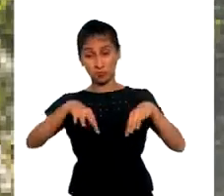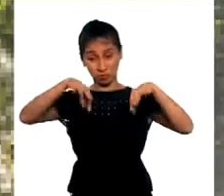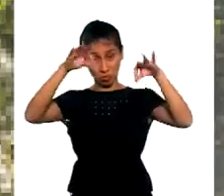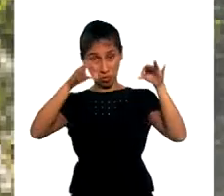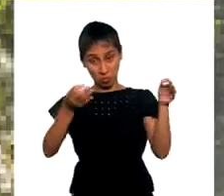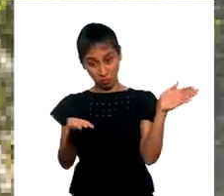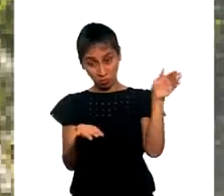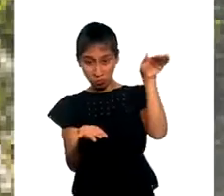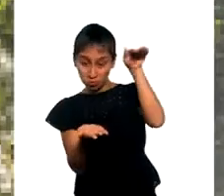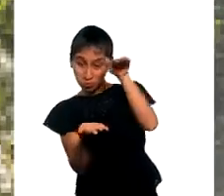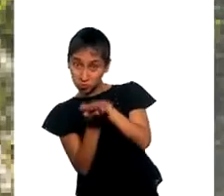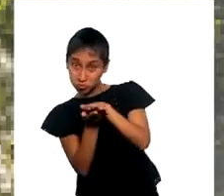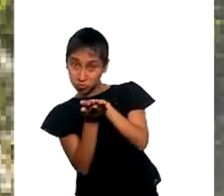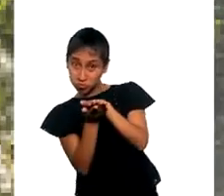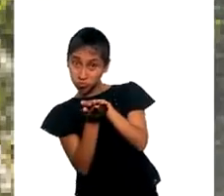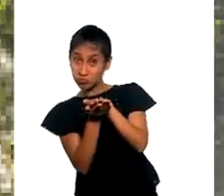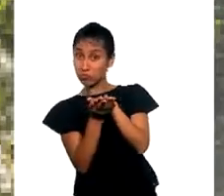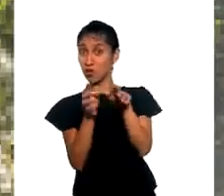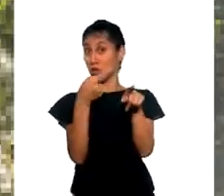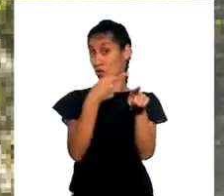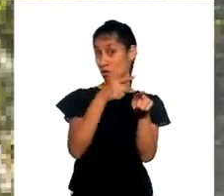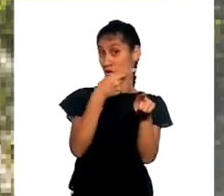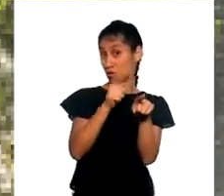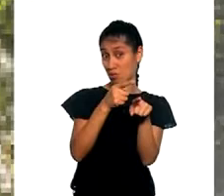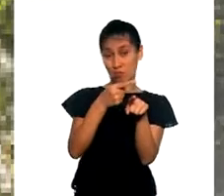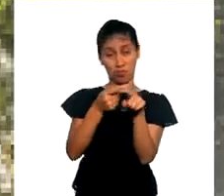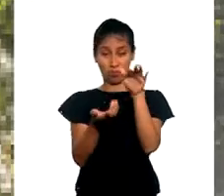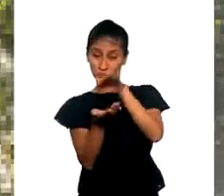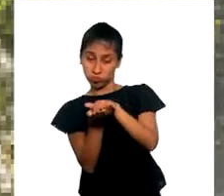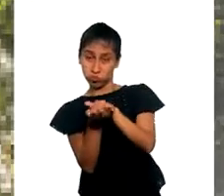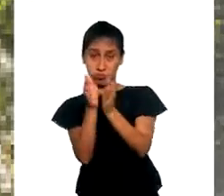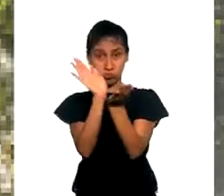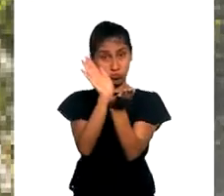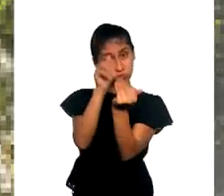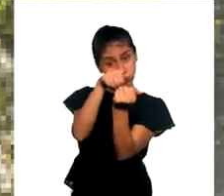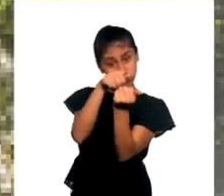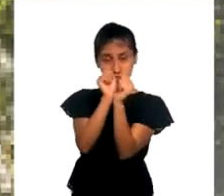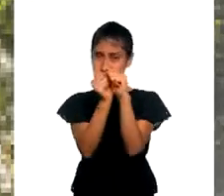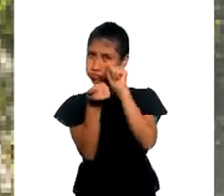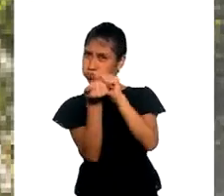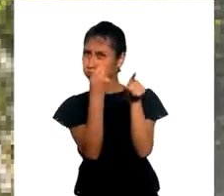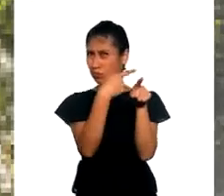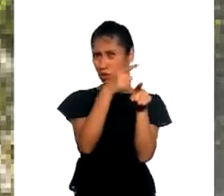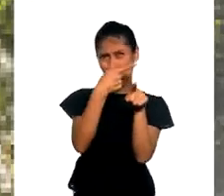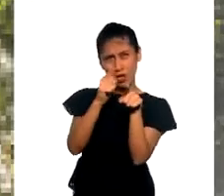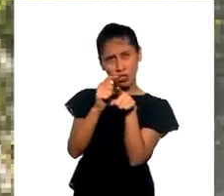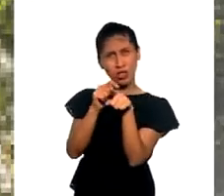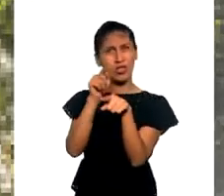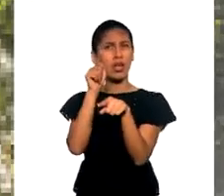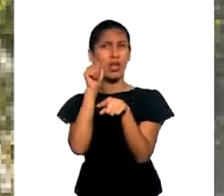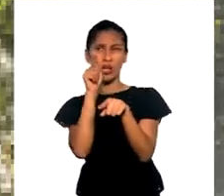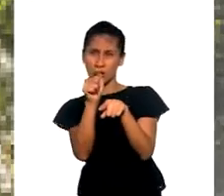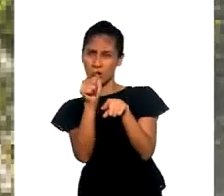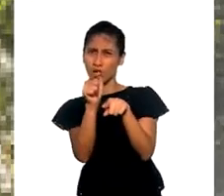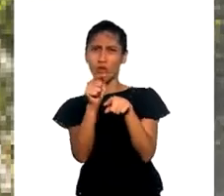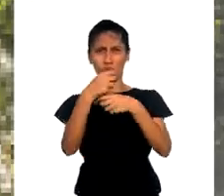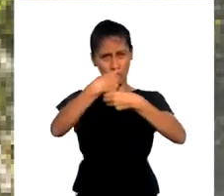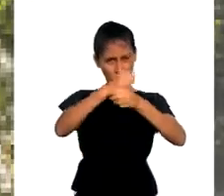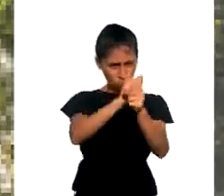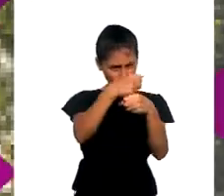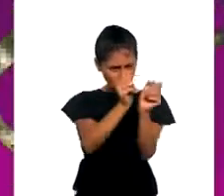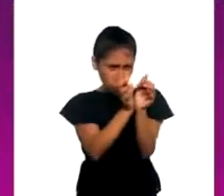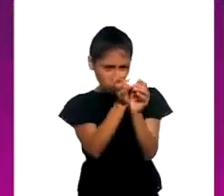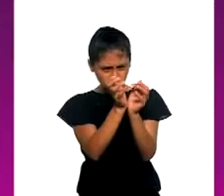un papel de distintas maneras hasta darle la forma de un ser o de un